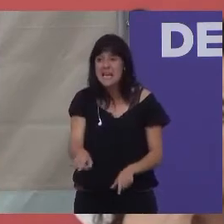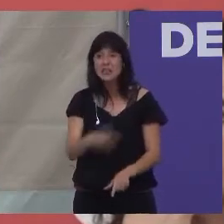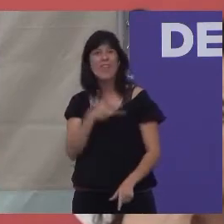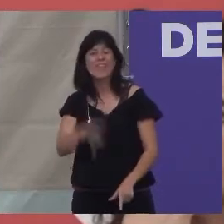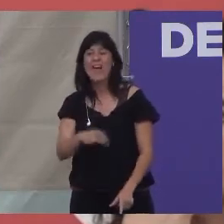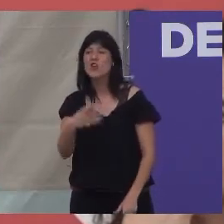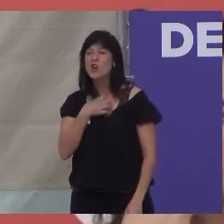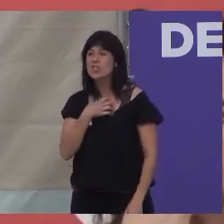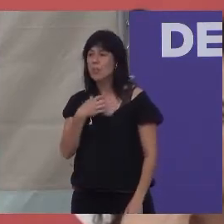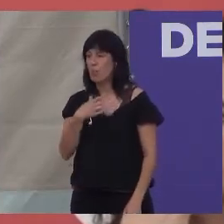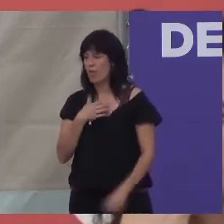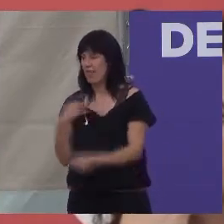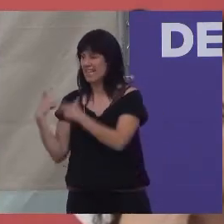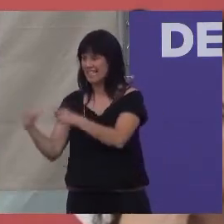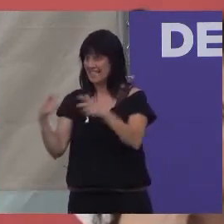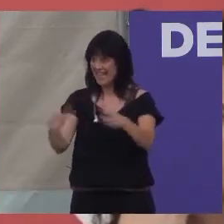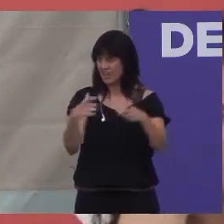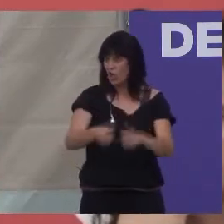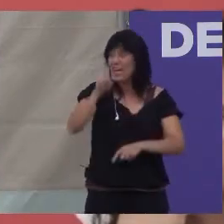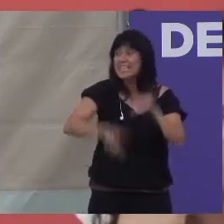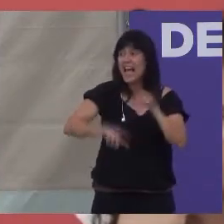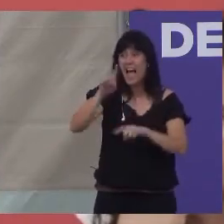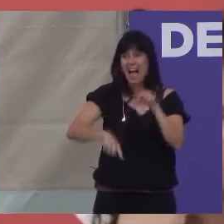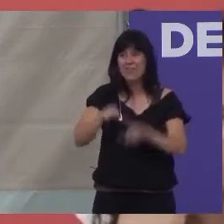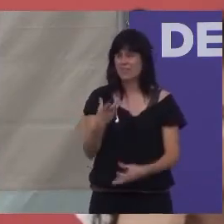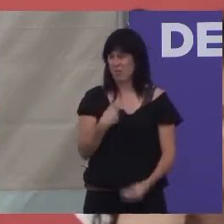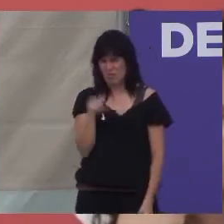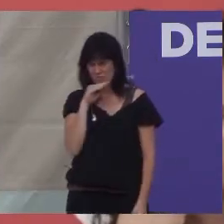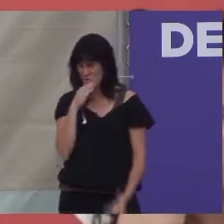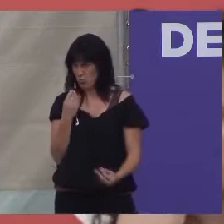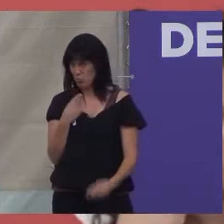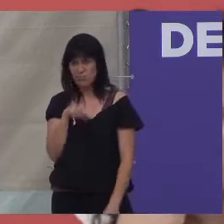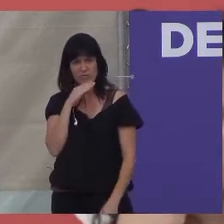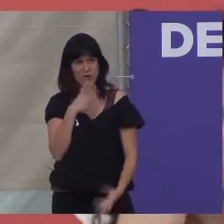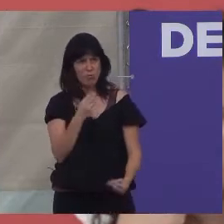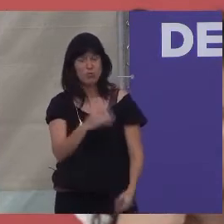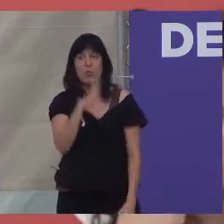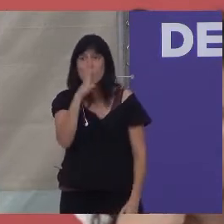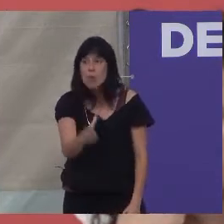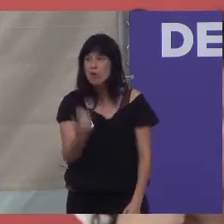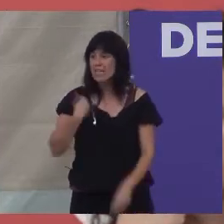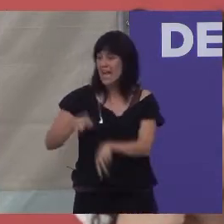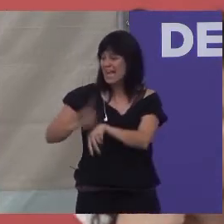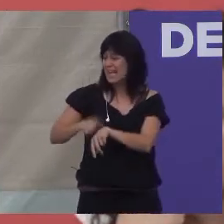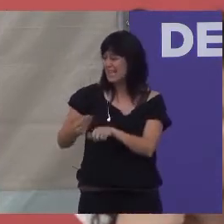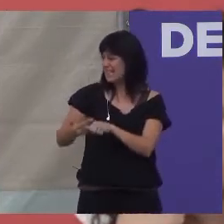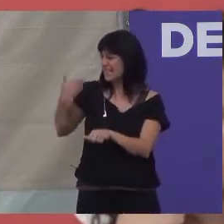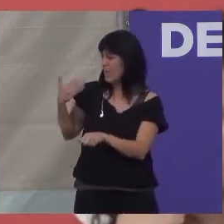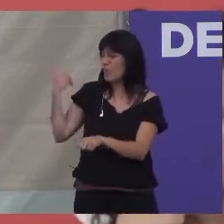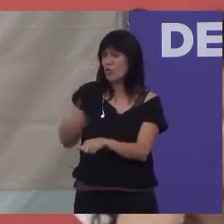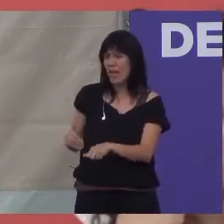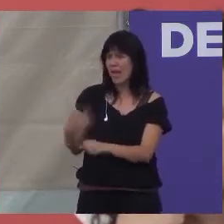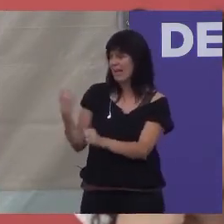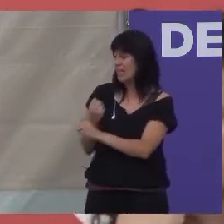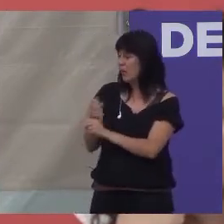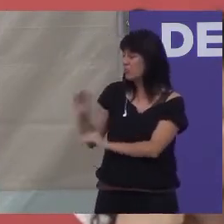Los sectoriales estamos en ocasiones muy enfadados porque ha pasado mucho tiempo y se ha ignorado el